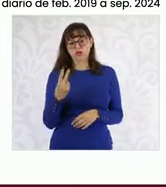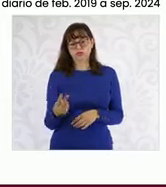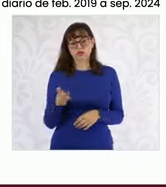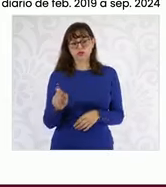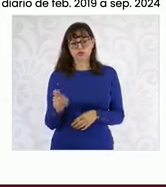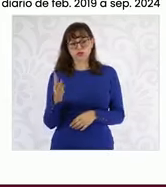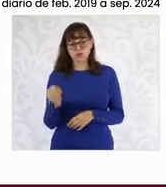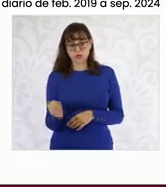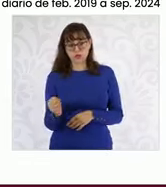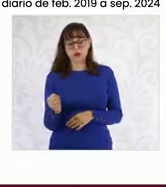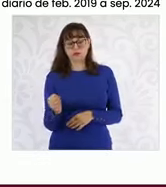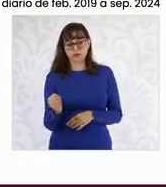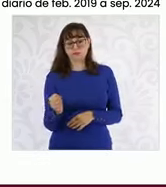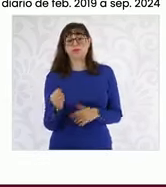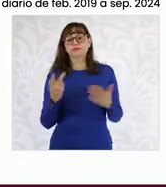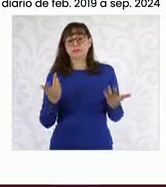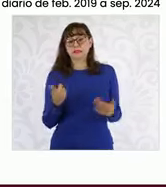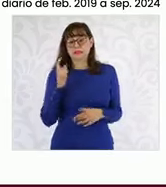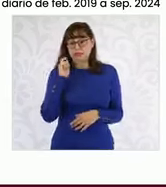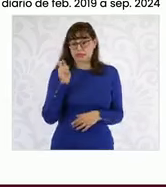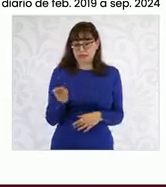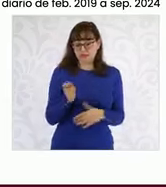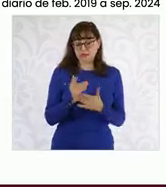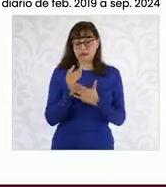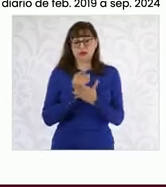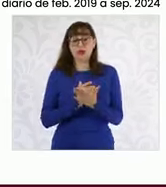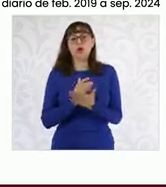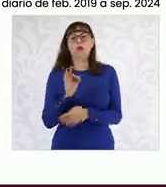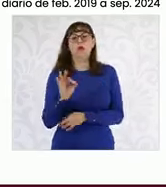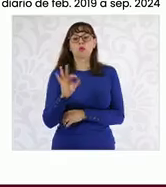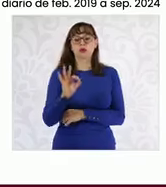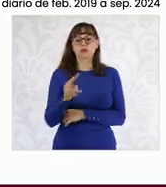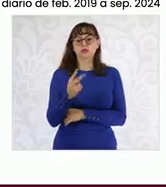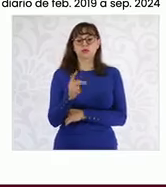202.9 delitos, que implica una reducción de